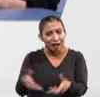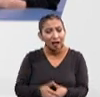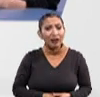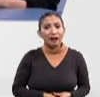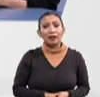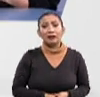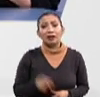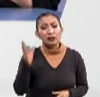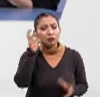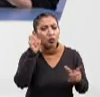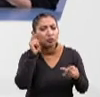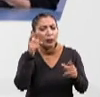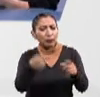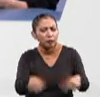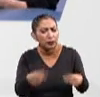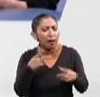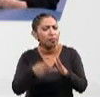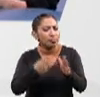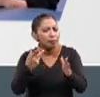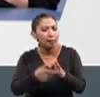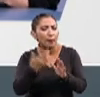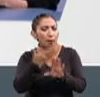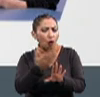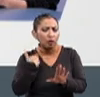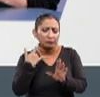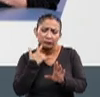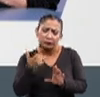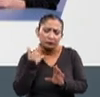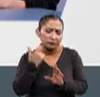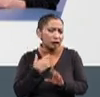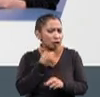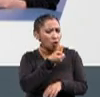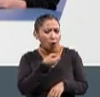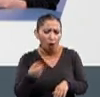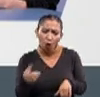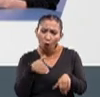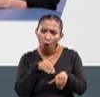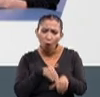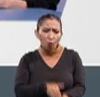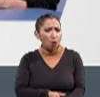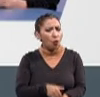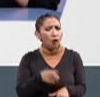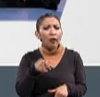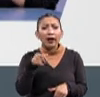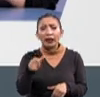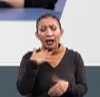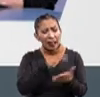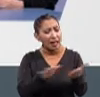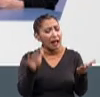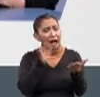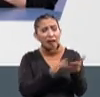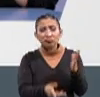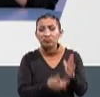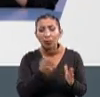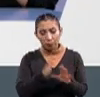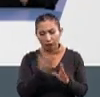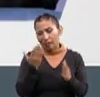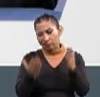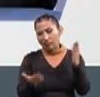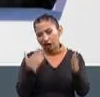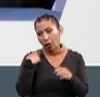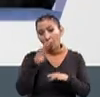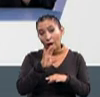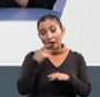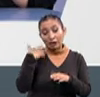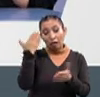desarrollar, que escuchen mucha música, que sean muy perseverantes y muy disciplinados, que lean mucho, porque luego uno